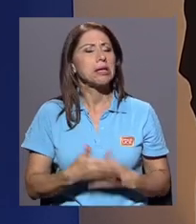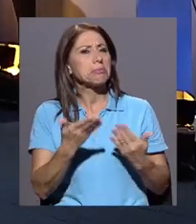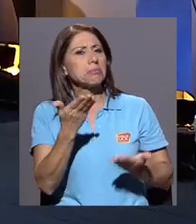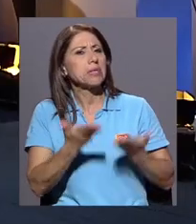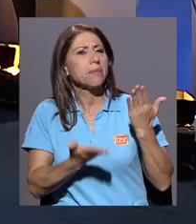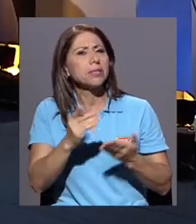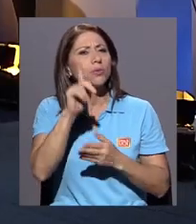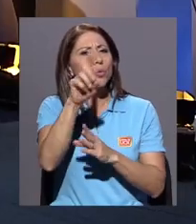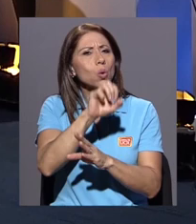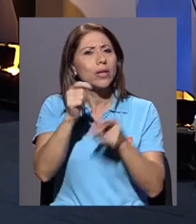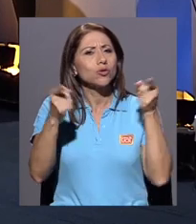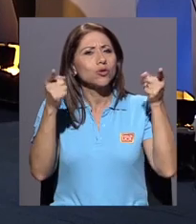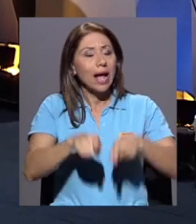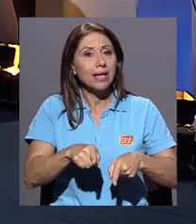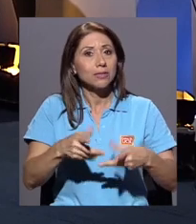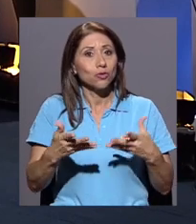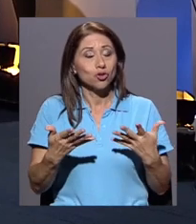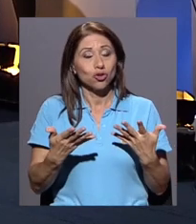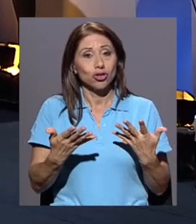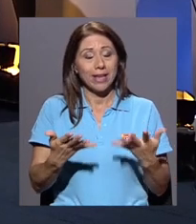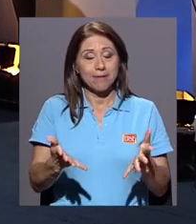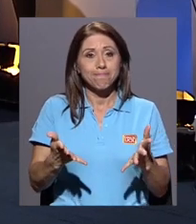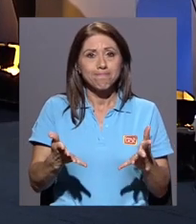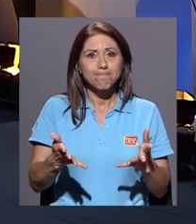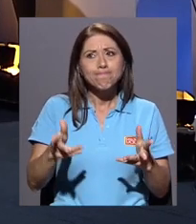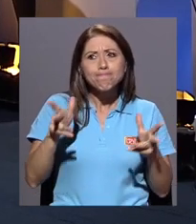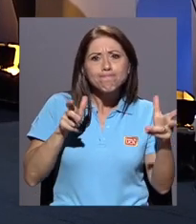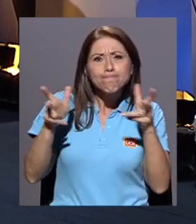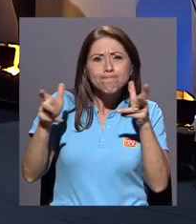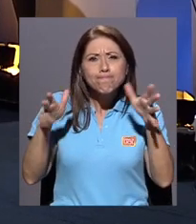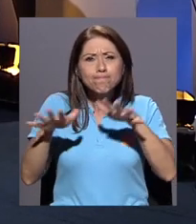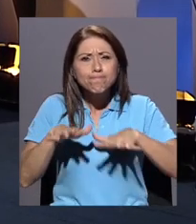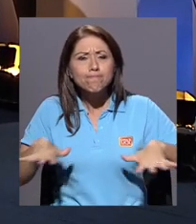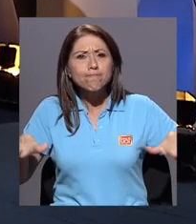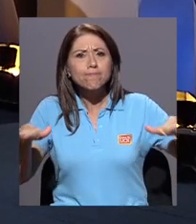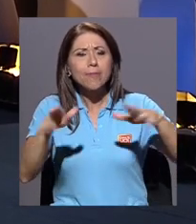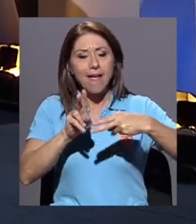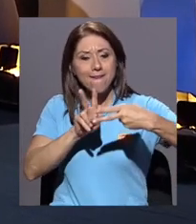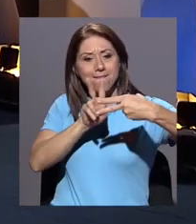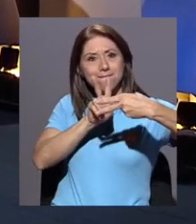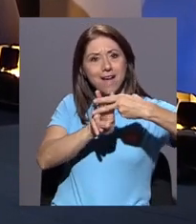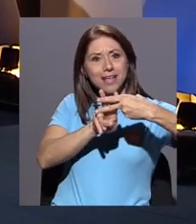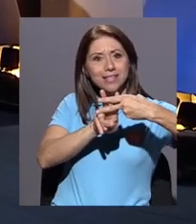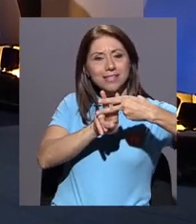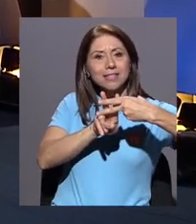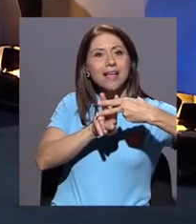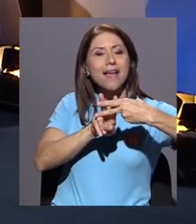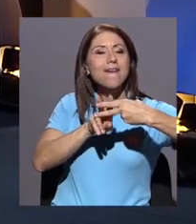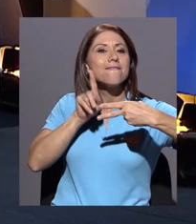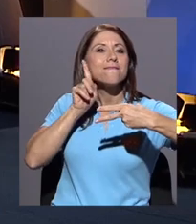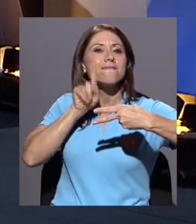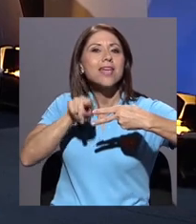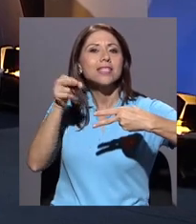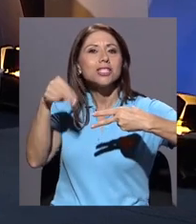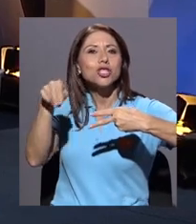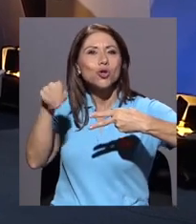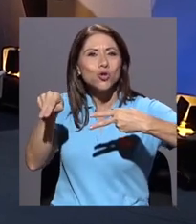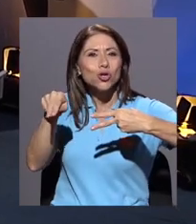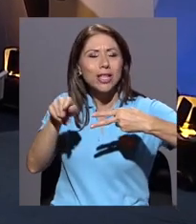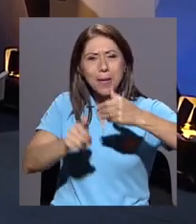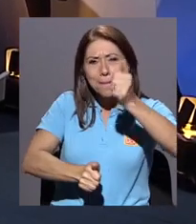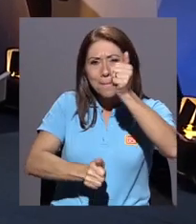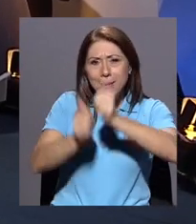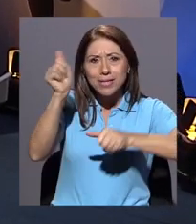Don Silvio, tal vez uno de los casos que detonó mucho el poner el hashtag de fake news en las ventanas